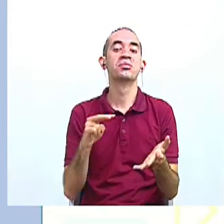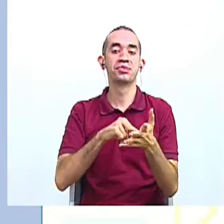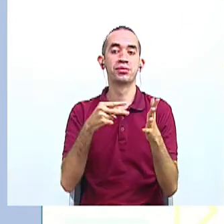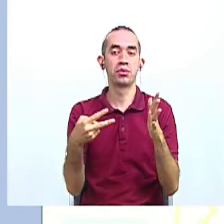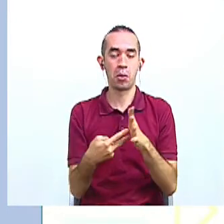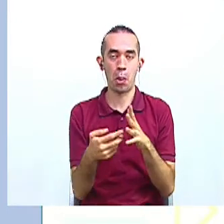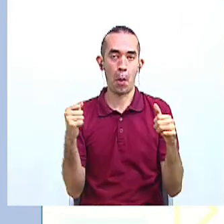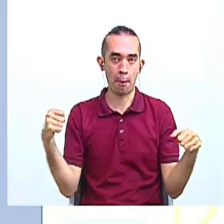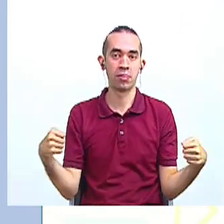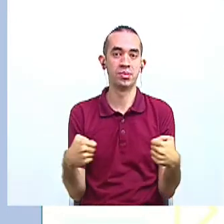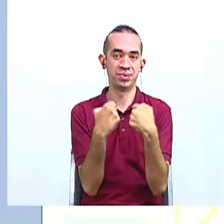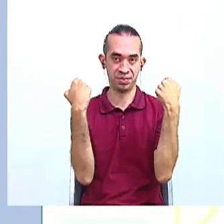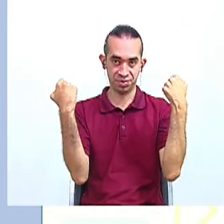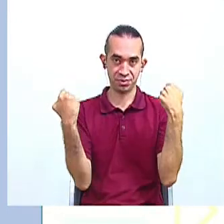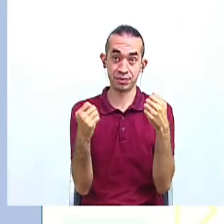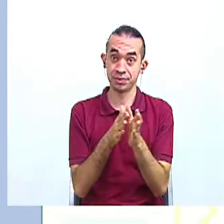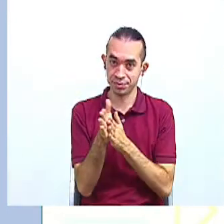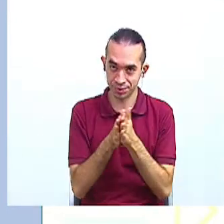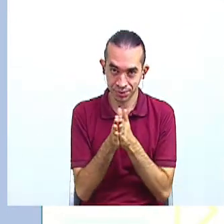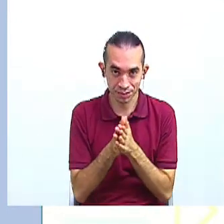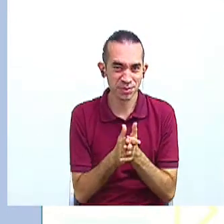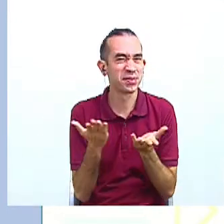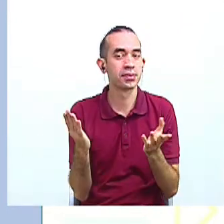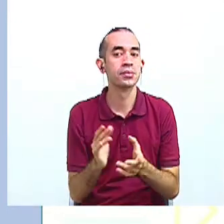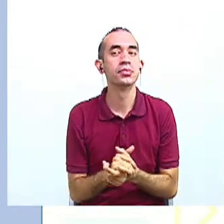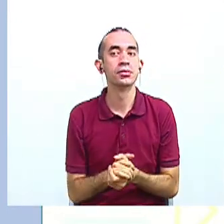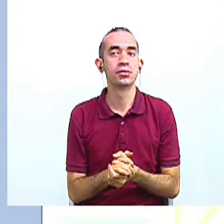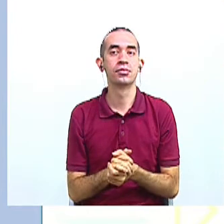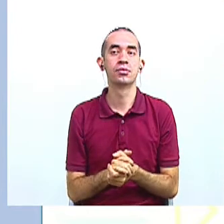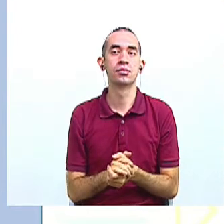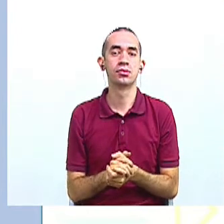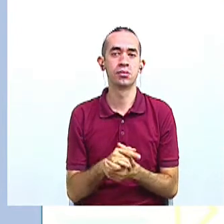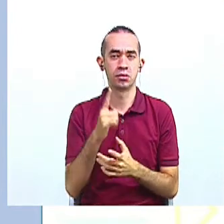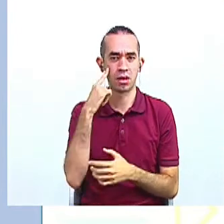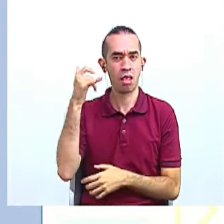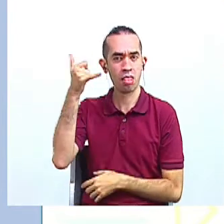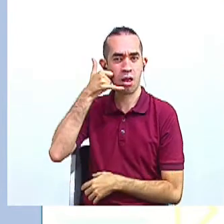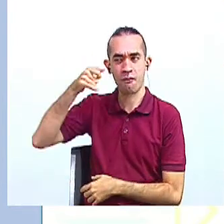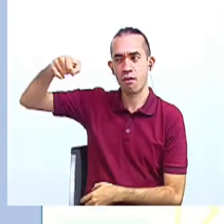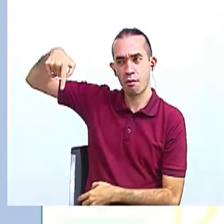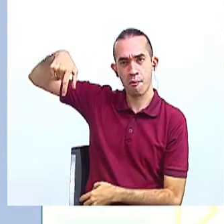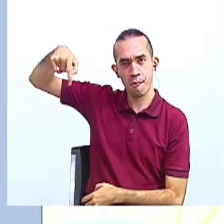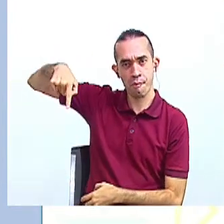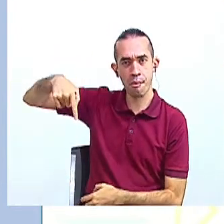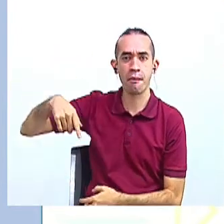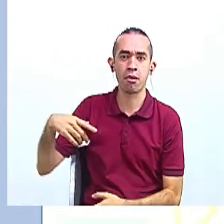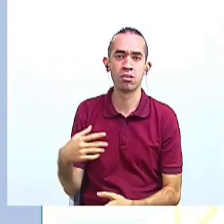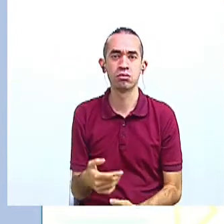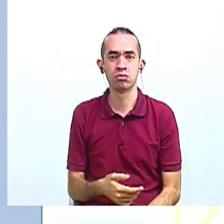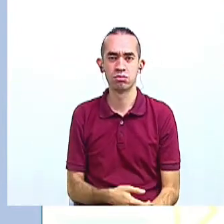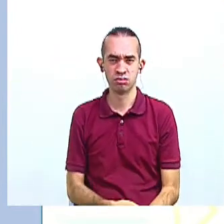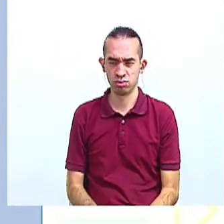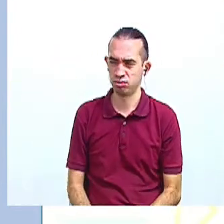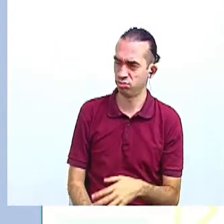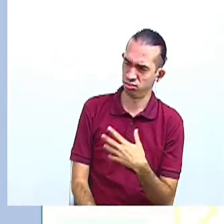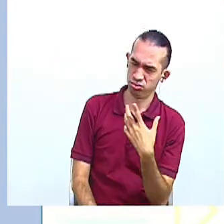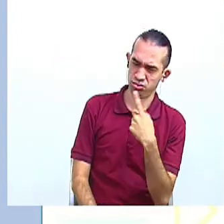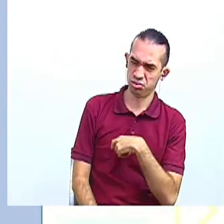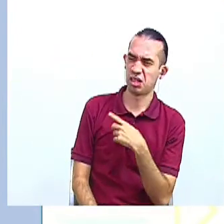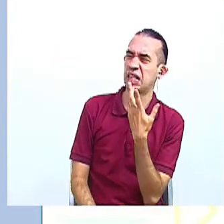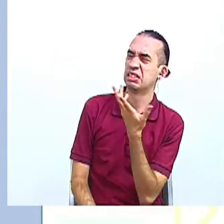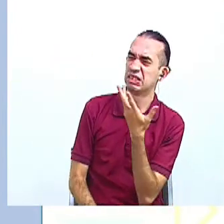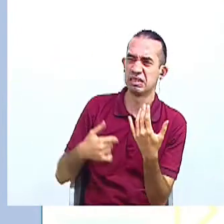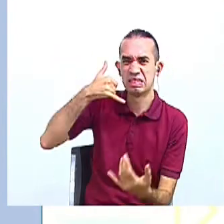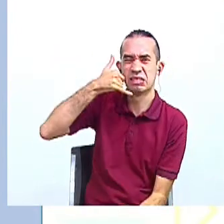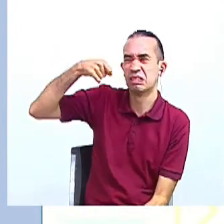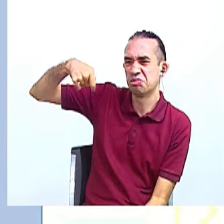Entonces, el desafío del día de hoy tiene que ver con una cabina telefónica. Y algunos dirán, profe, ¿y eso qué